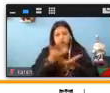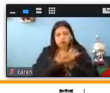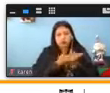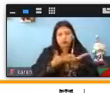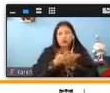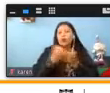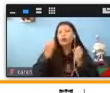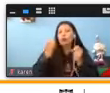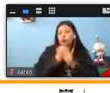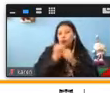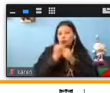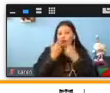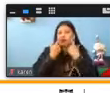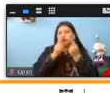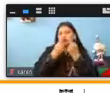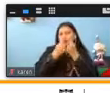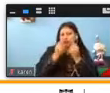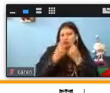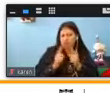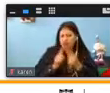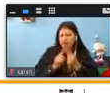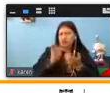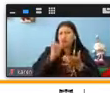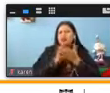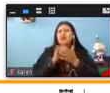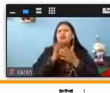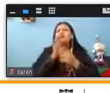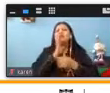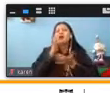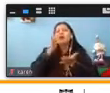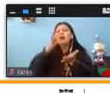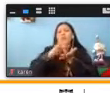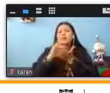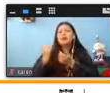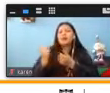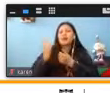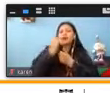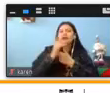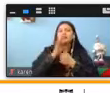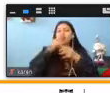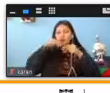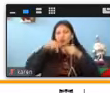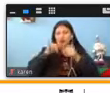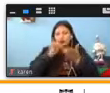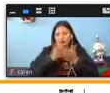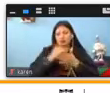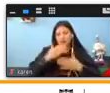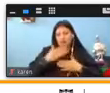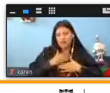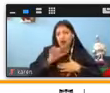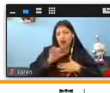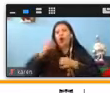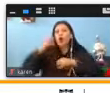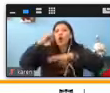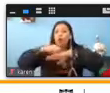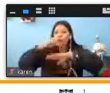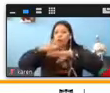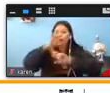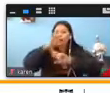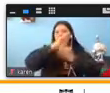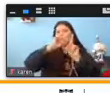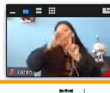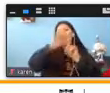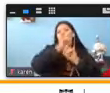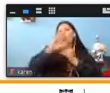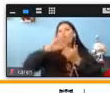Fueron trabajos muy variados, estuvimos contando con la participación también desde academia y organizaciones sociales y comunitarias